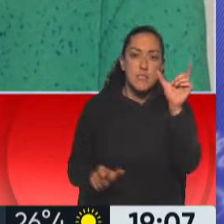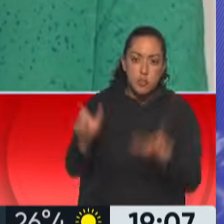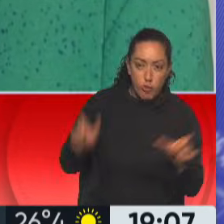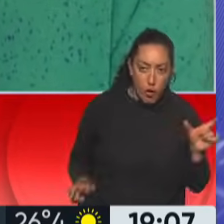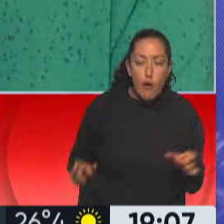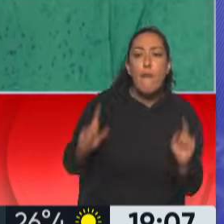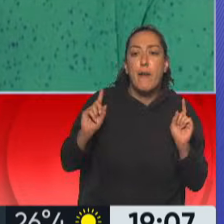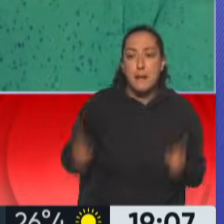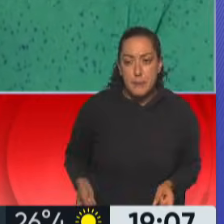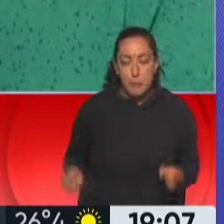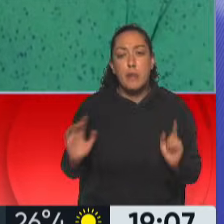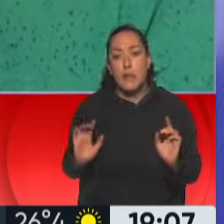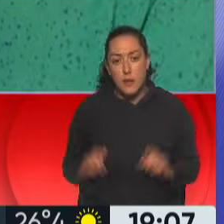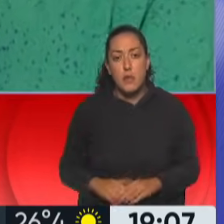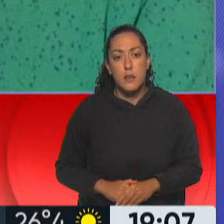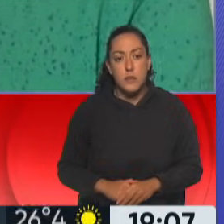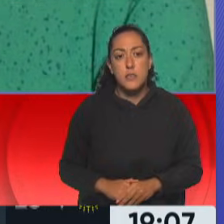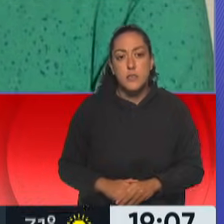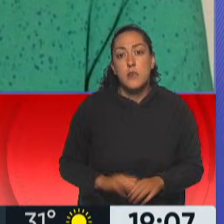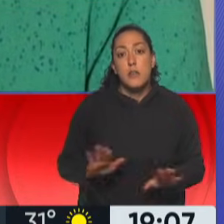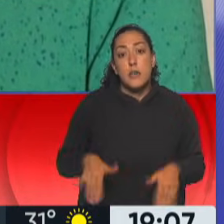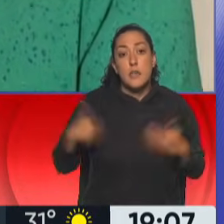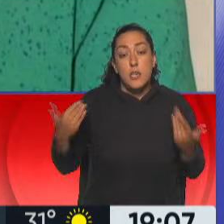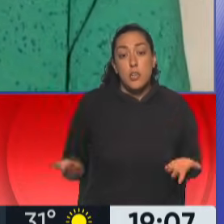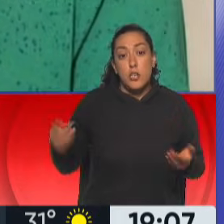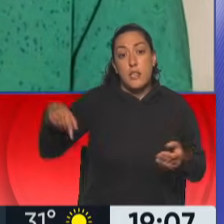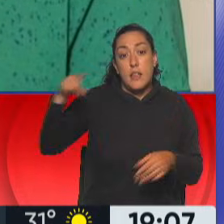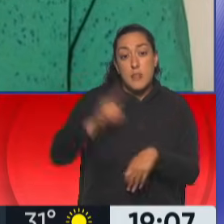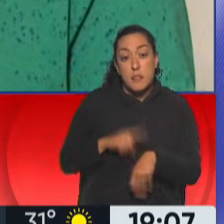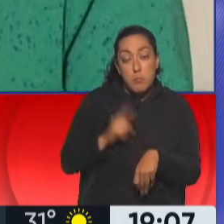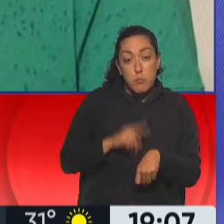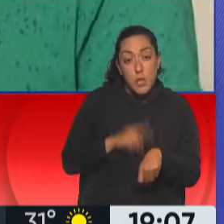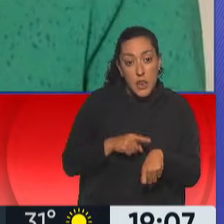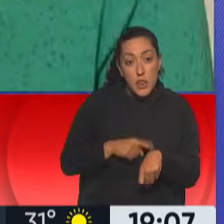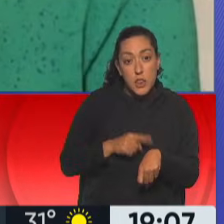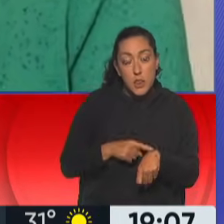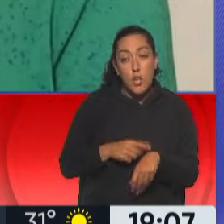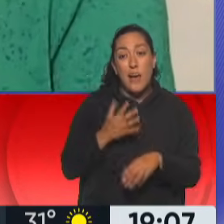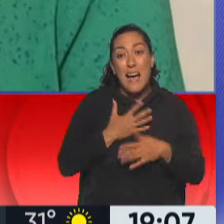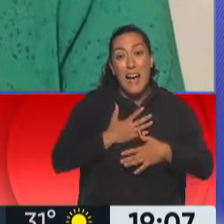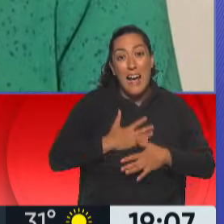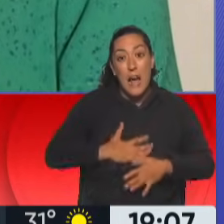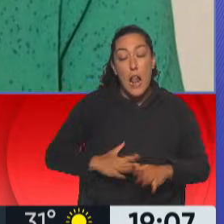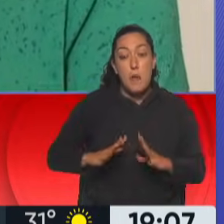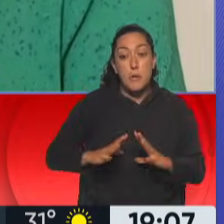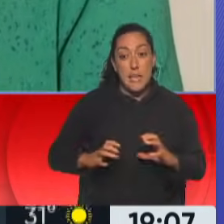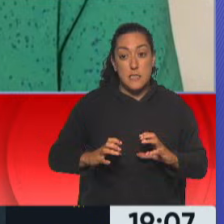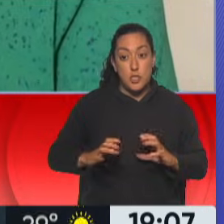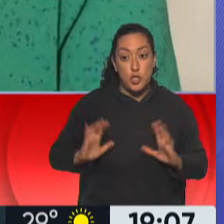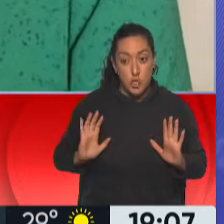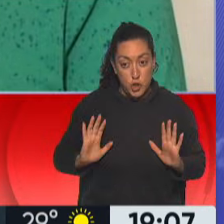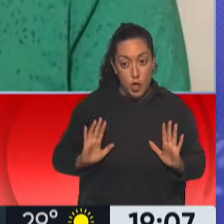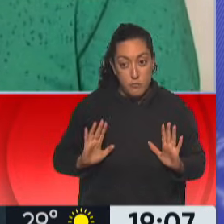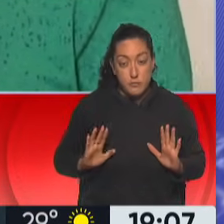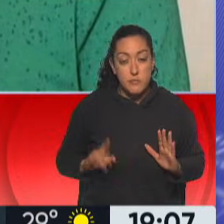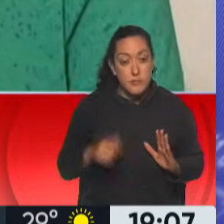a mucha gente. Entonces, ahorita estamos en una tensa calma, como decimos, esperando